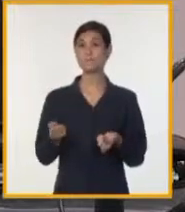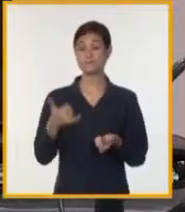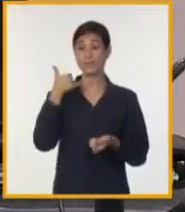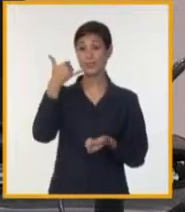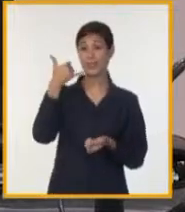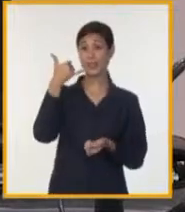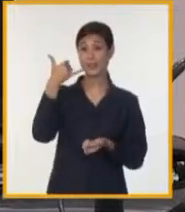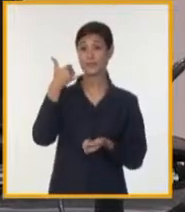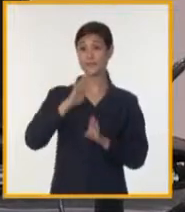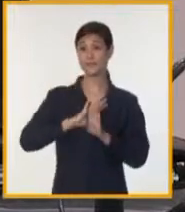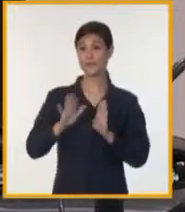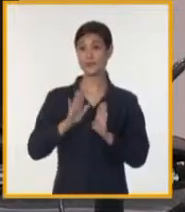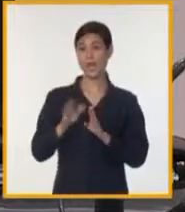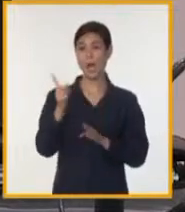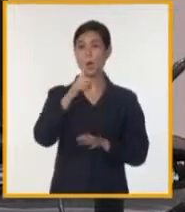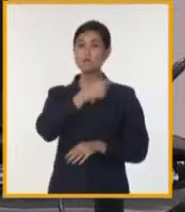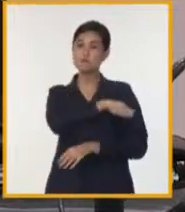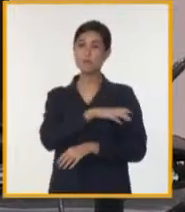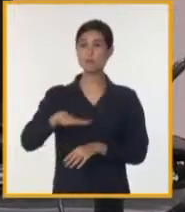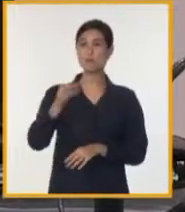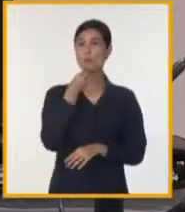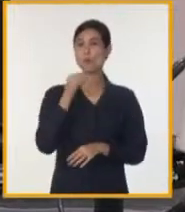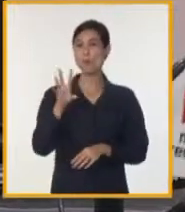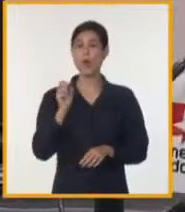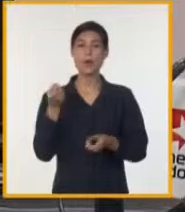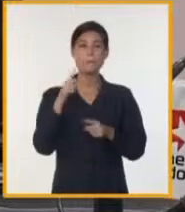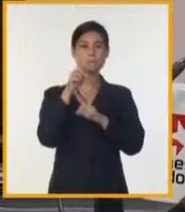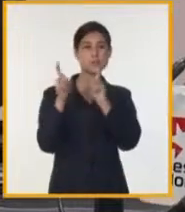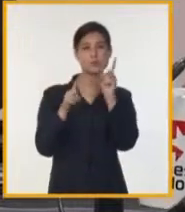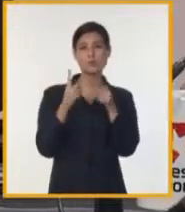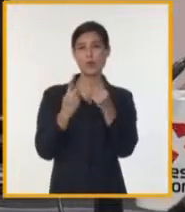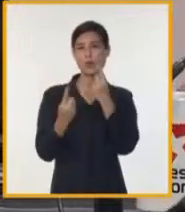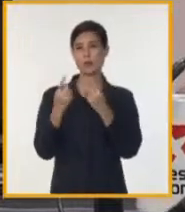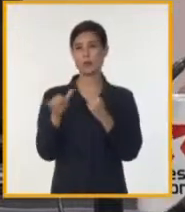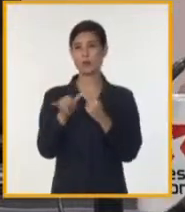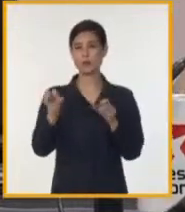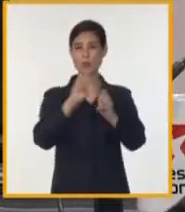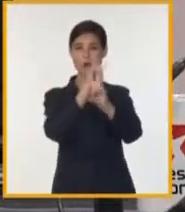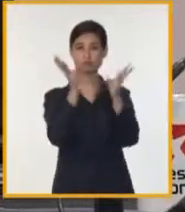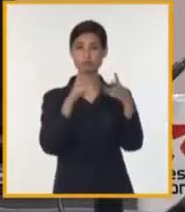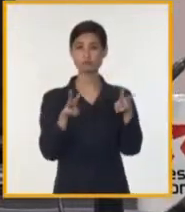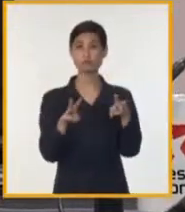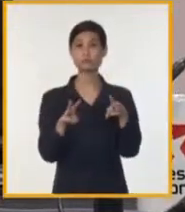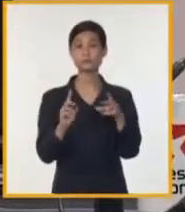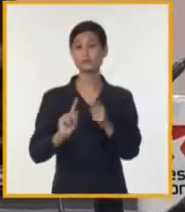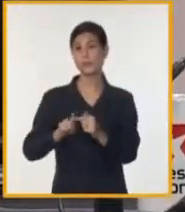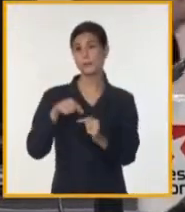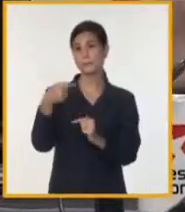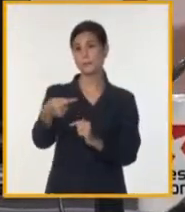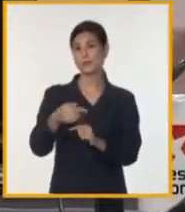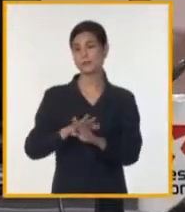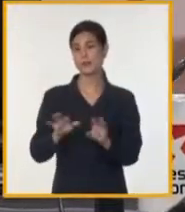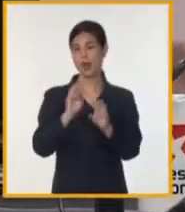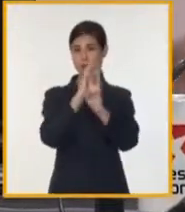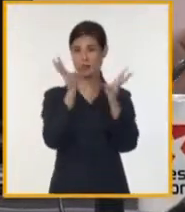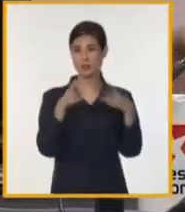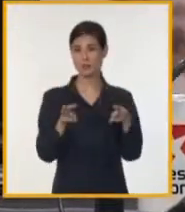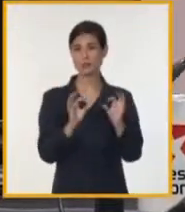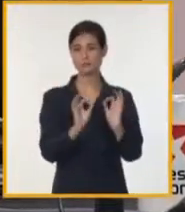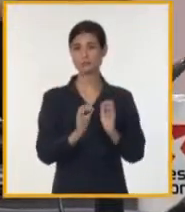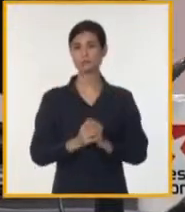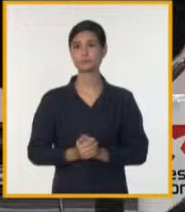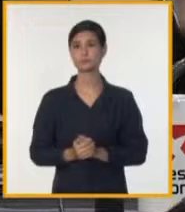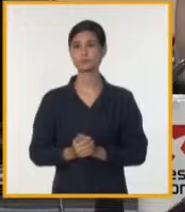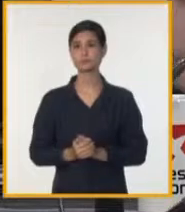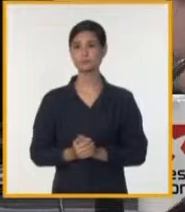Radio Rebelde para que usted nos llegue a llegar su opinión, también nuestro correo electrónico, y mañana estaremos en el foro digital. Pero de toda esta actividad